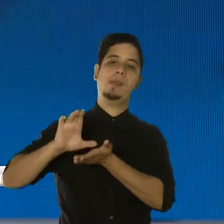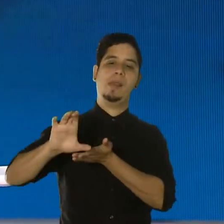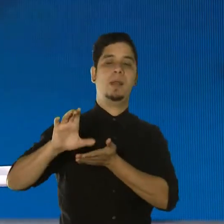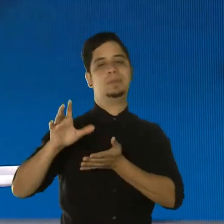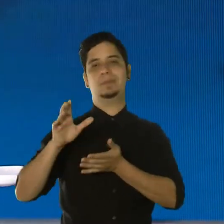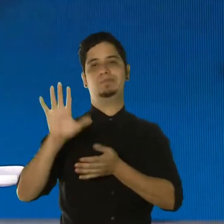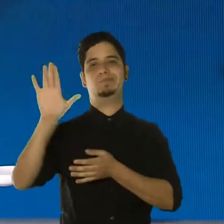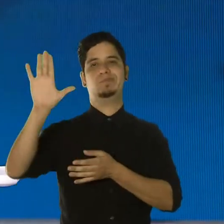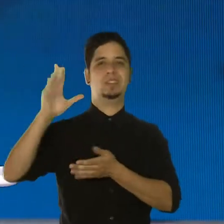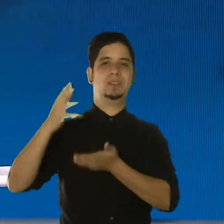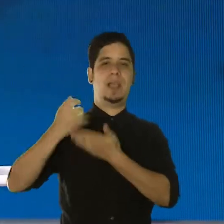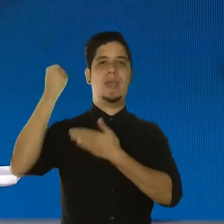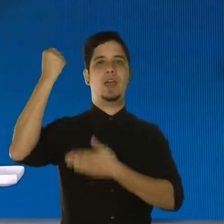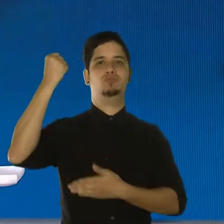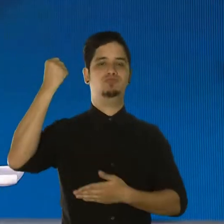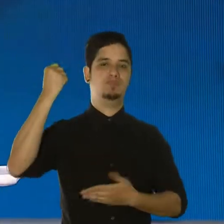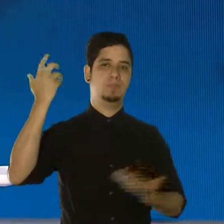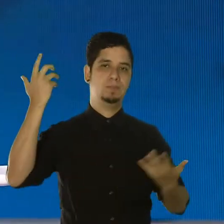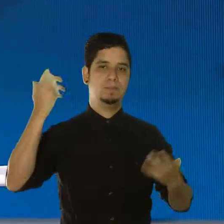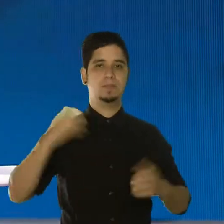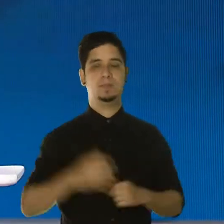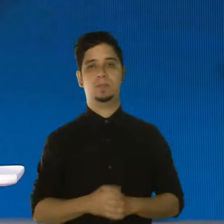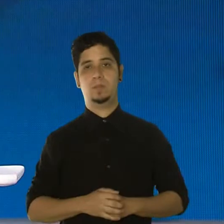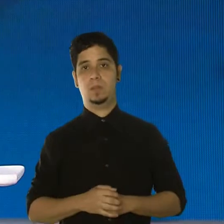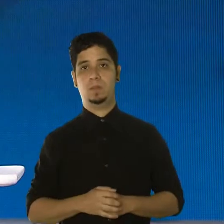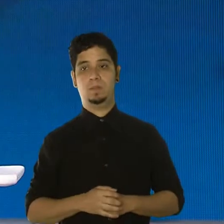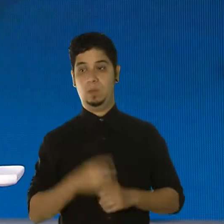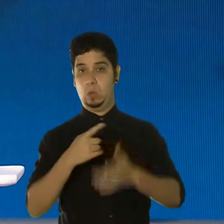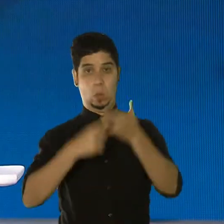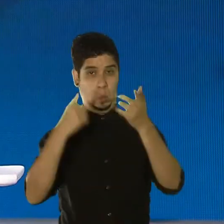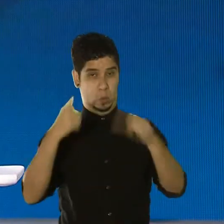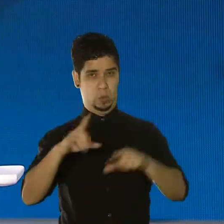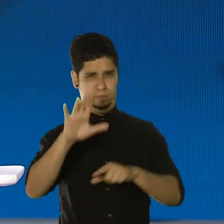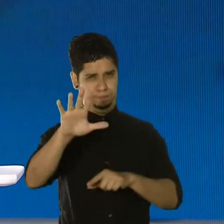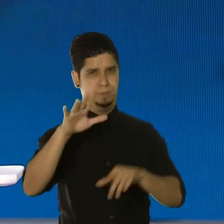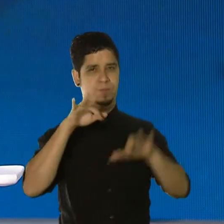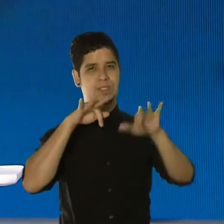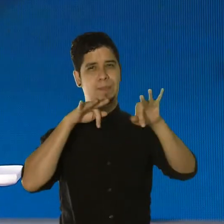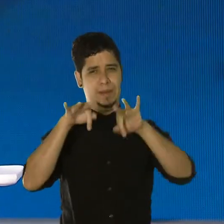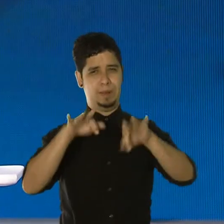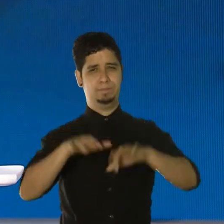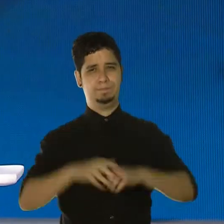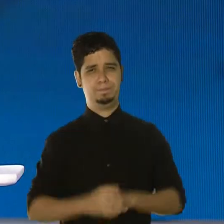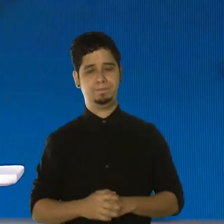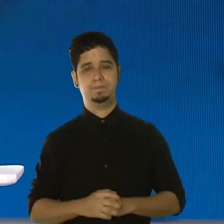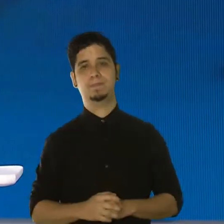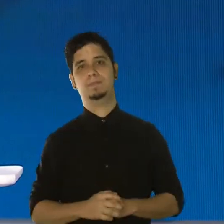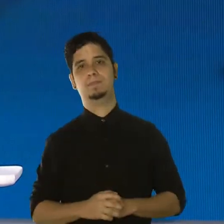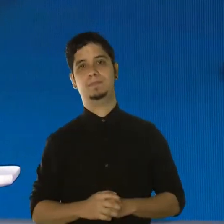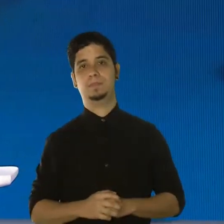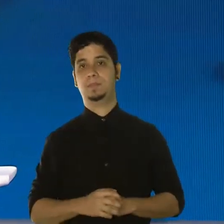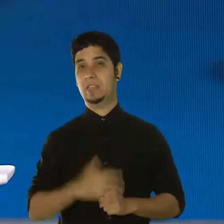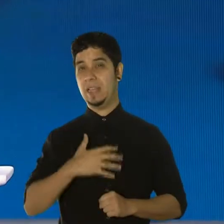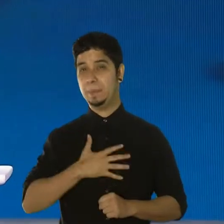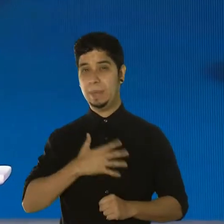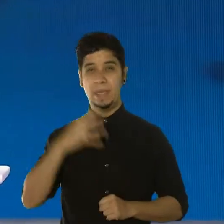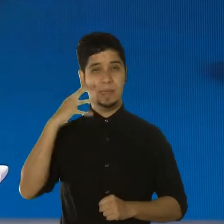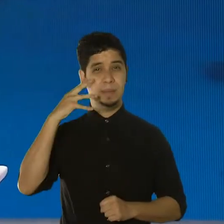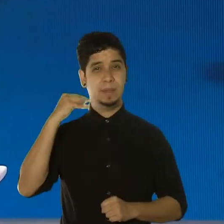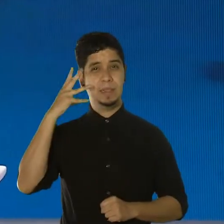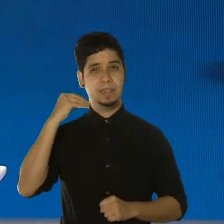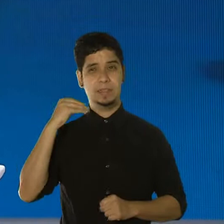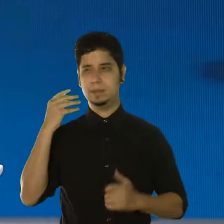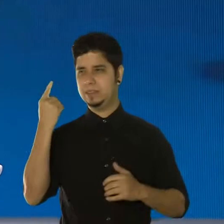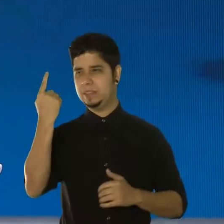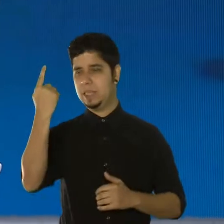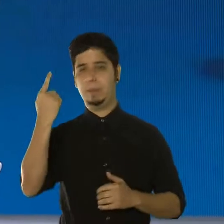porque nunca. ¿Cuáles fueron las consecuencias? Mire, yo le puedo decir, en la experiencia nuestra, a cada rato